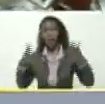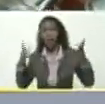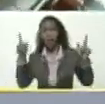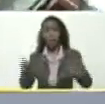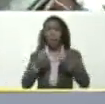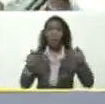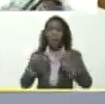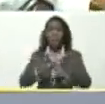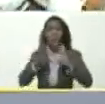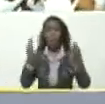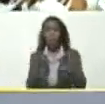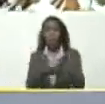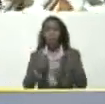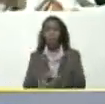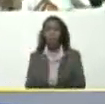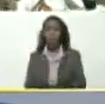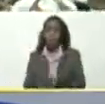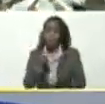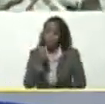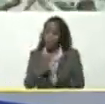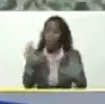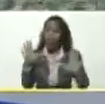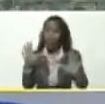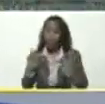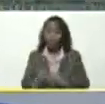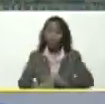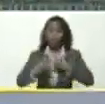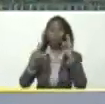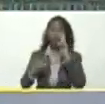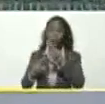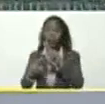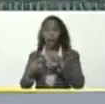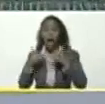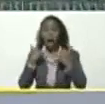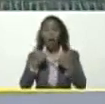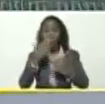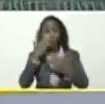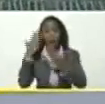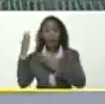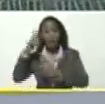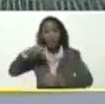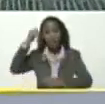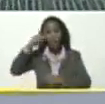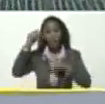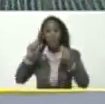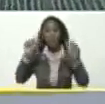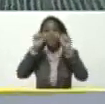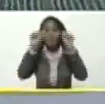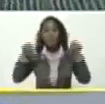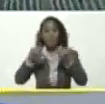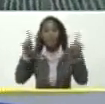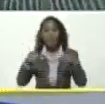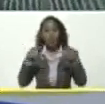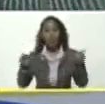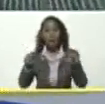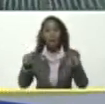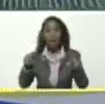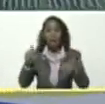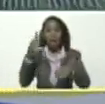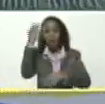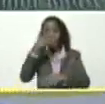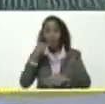mundo. Bueno, impresionante. Vamos a ver un video del Sistema Nacional de Orquestas Juveniles e